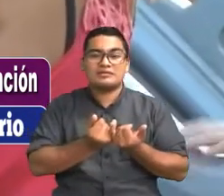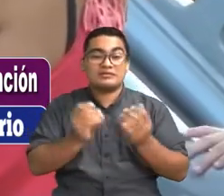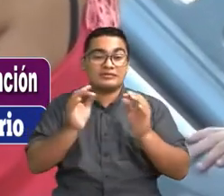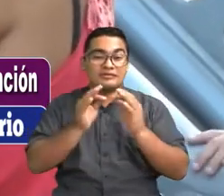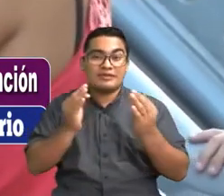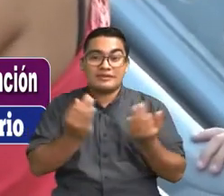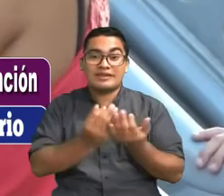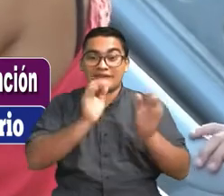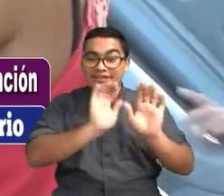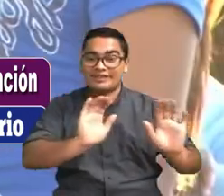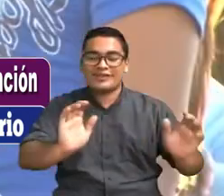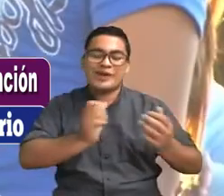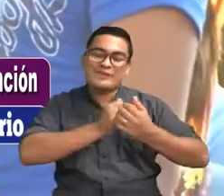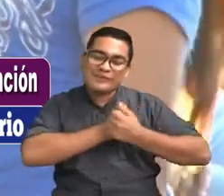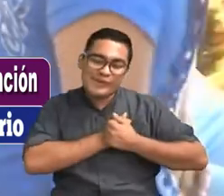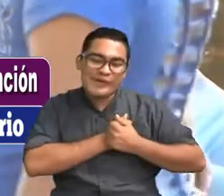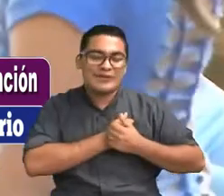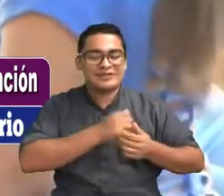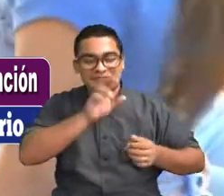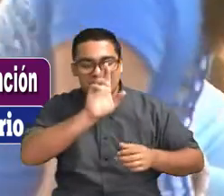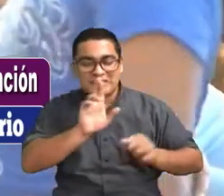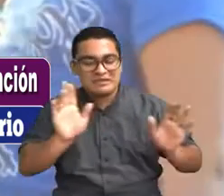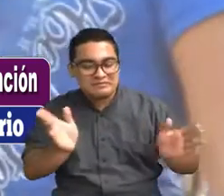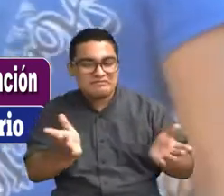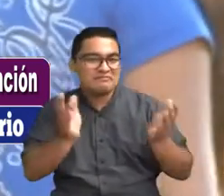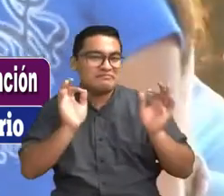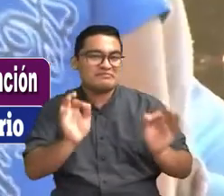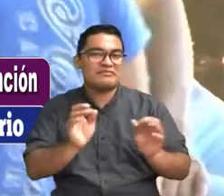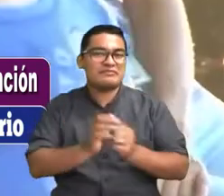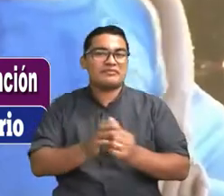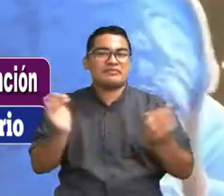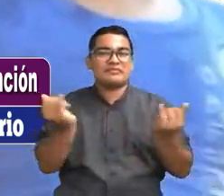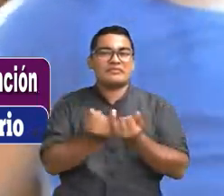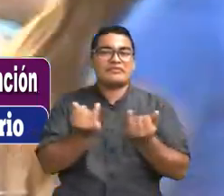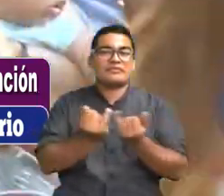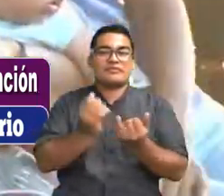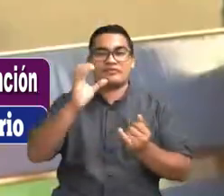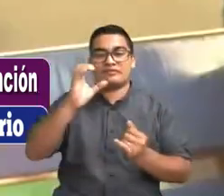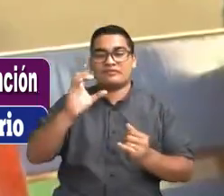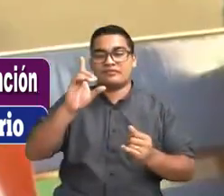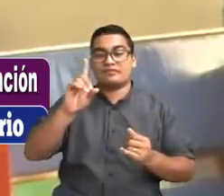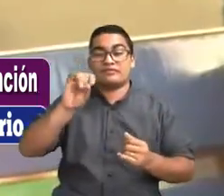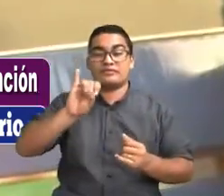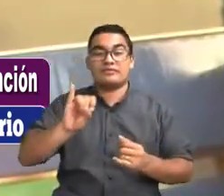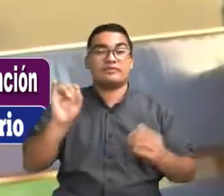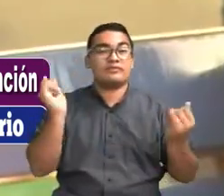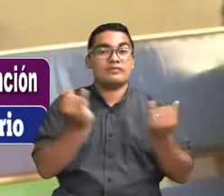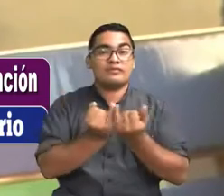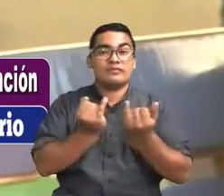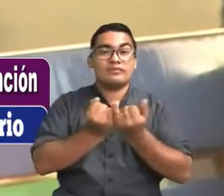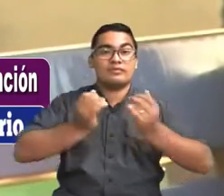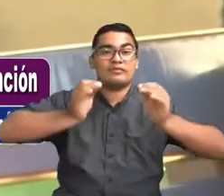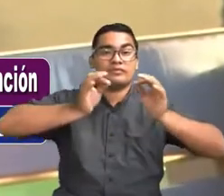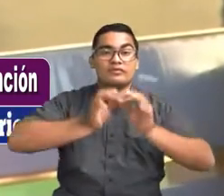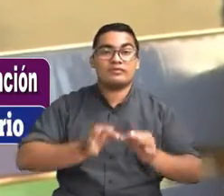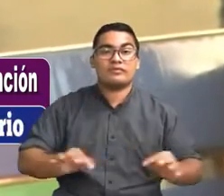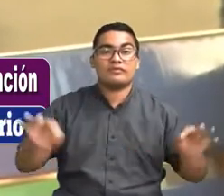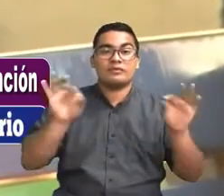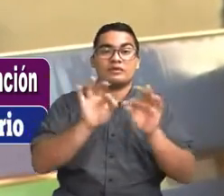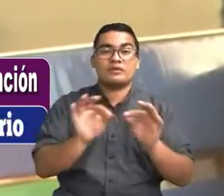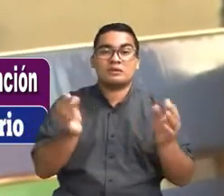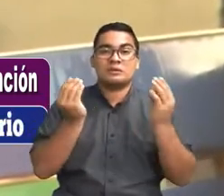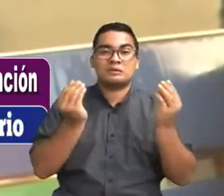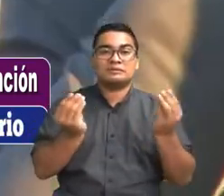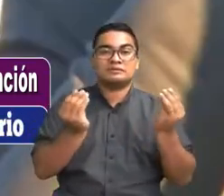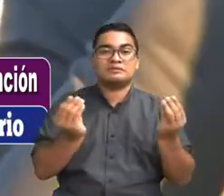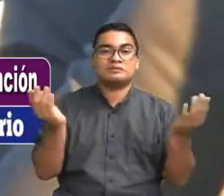sus derechos. Entonces creo que estos centros de desarrollo infantil han jugado un papel muy importante